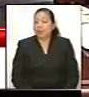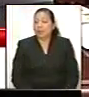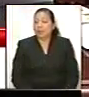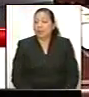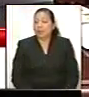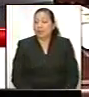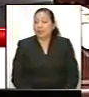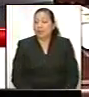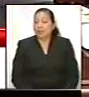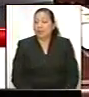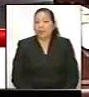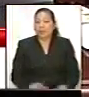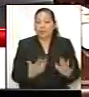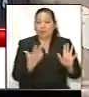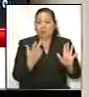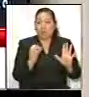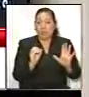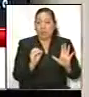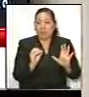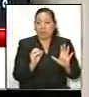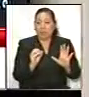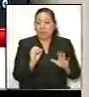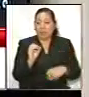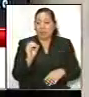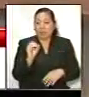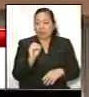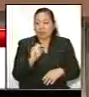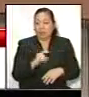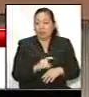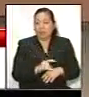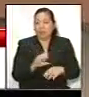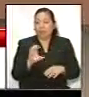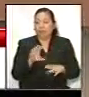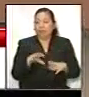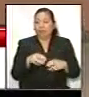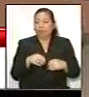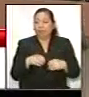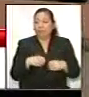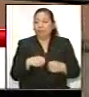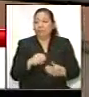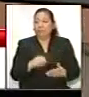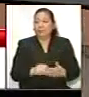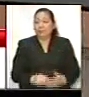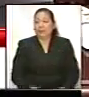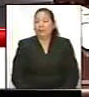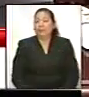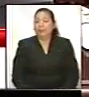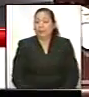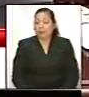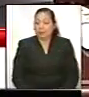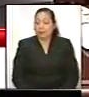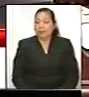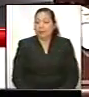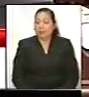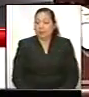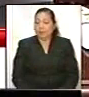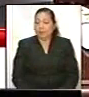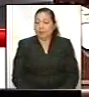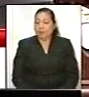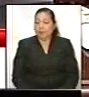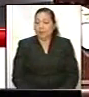Han votado a favor 80 señores congresistas, 0 en contra y 0 abstenciones. Más Neira Verde.